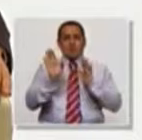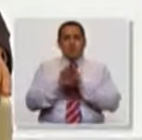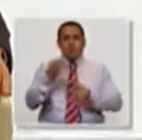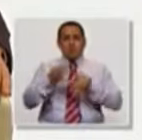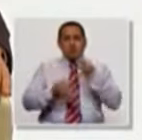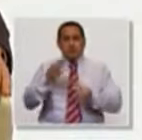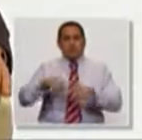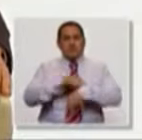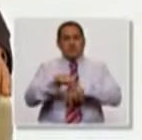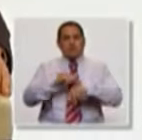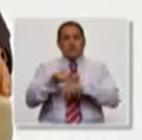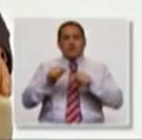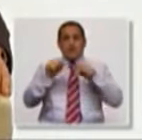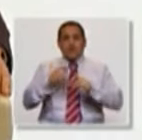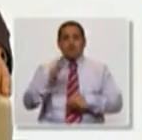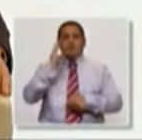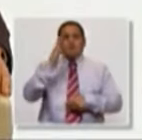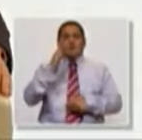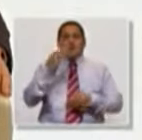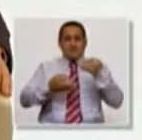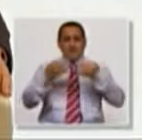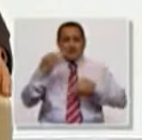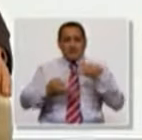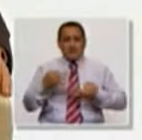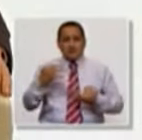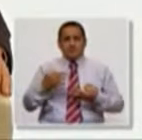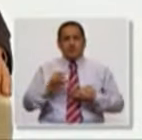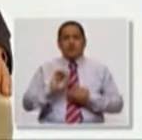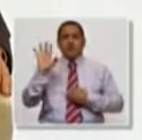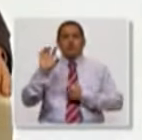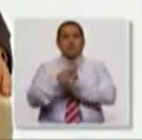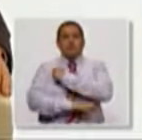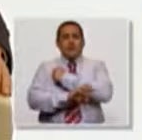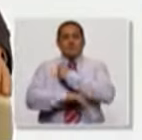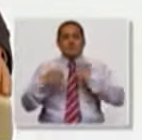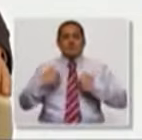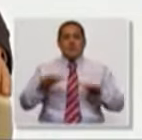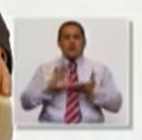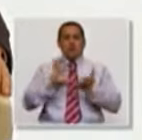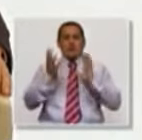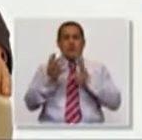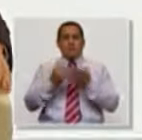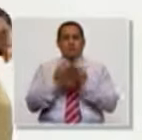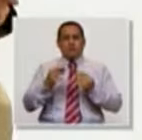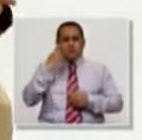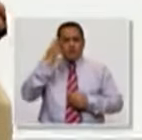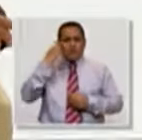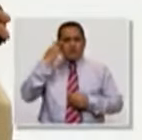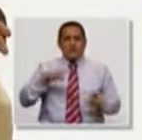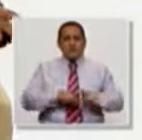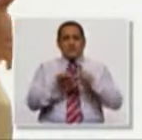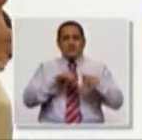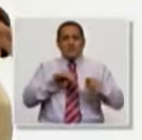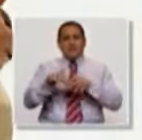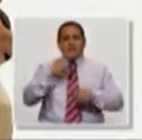tiempo se va a congestionar, y eso es lo que dicen las estadísticas, ¿no? En otros países ya ha habido una evolución en este tipo de políticas y además de la